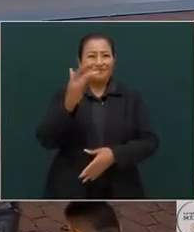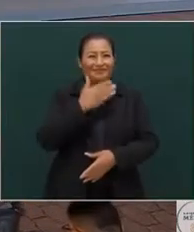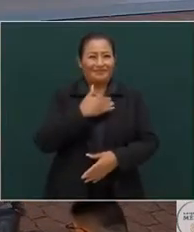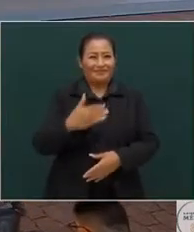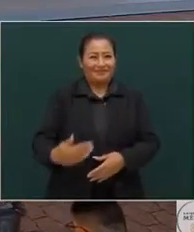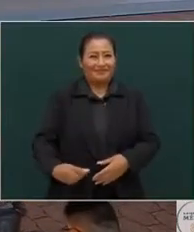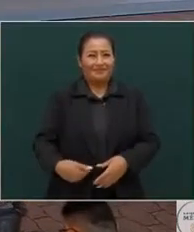Gracias.